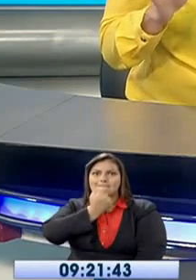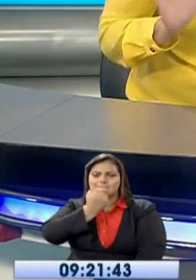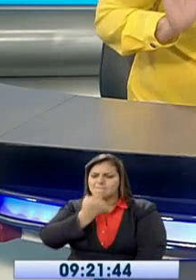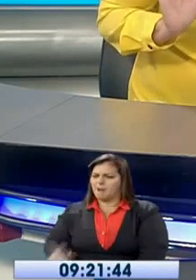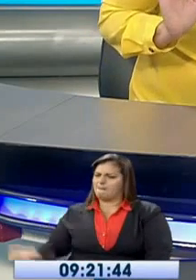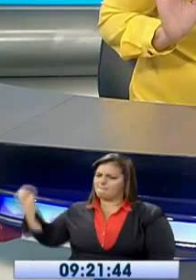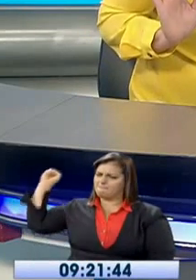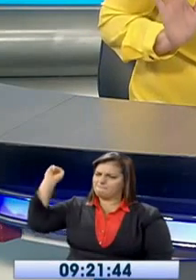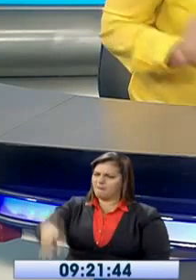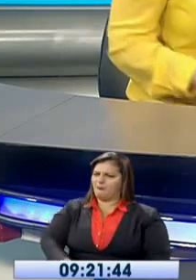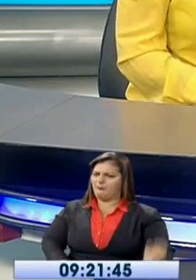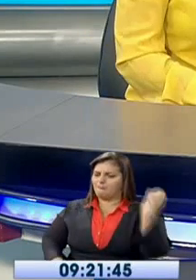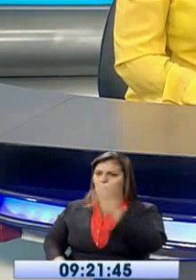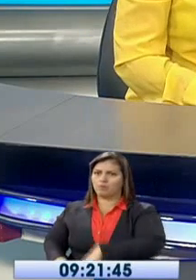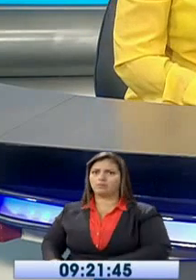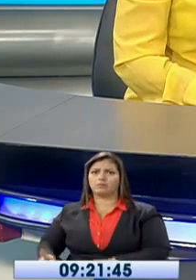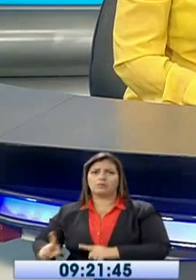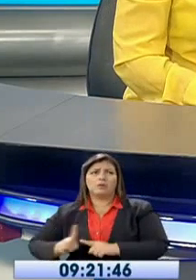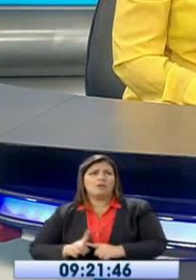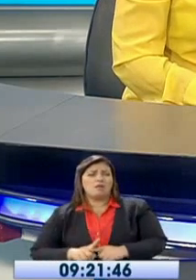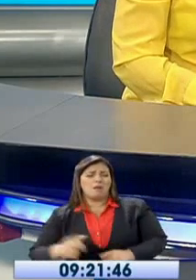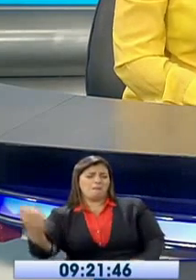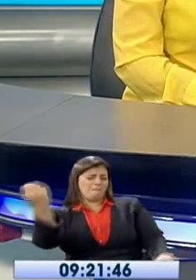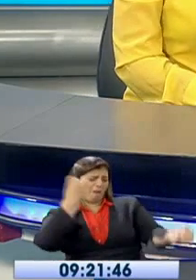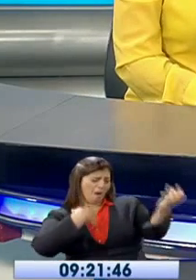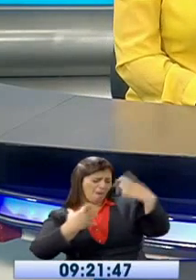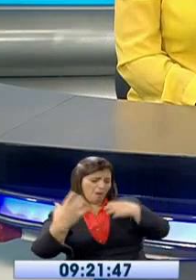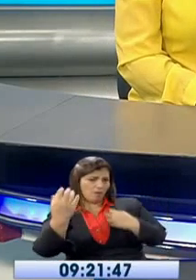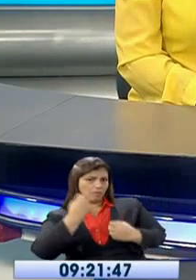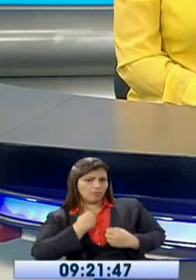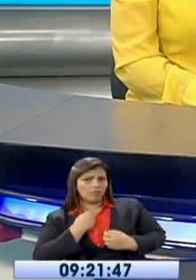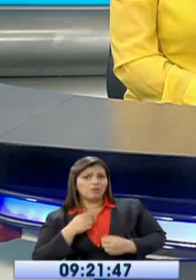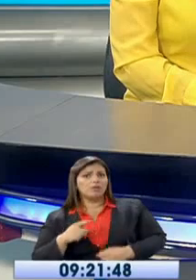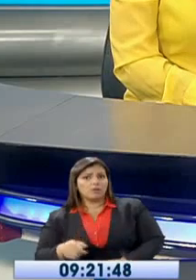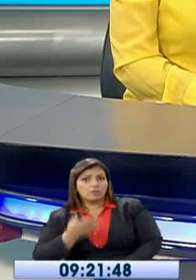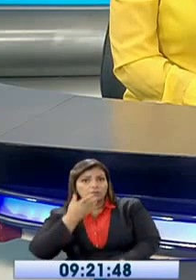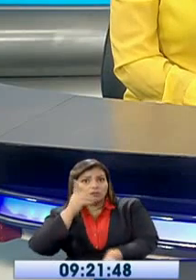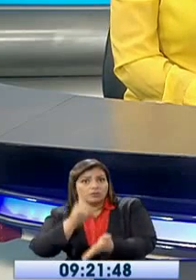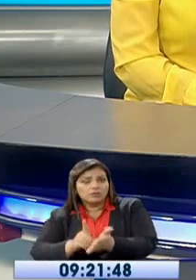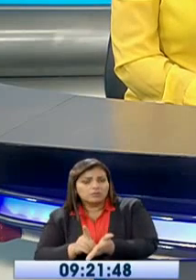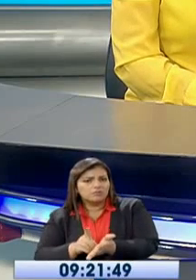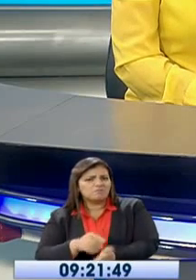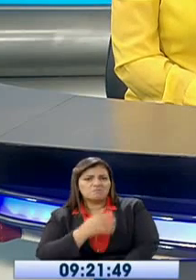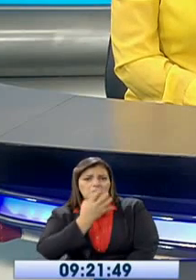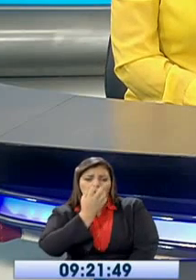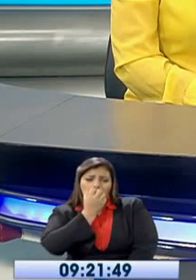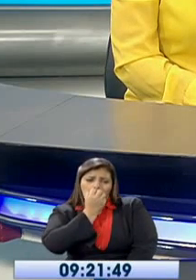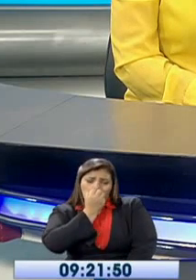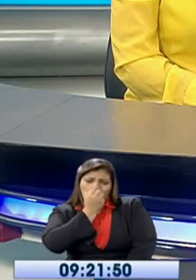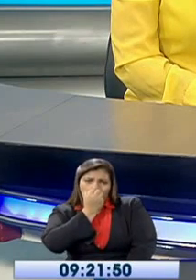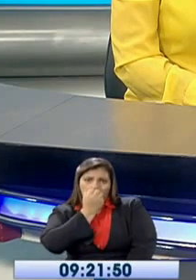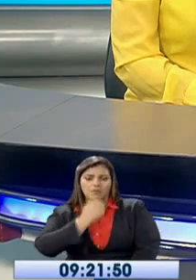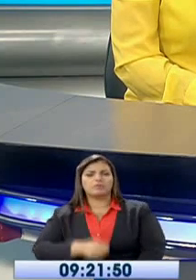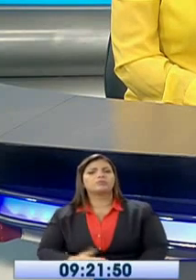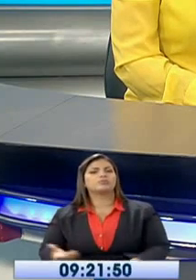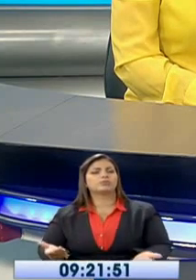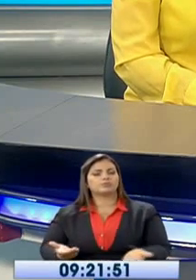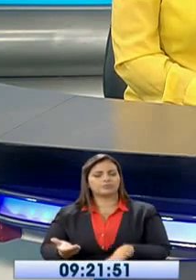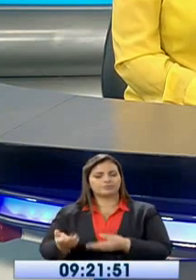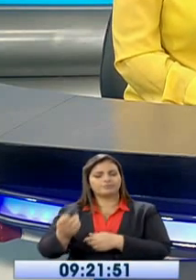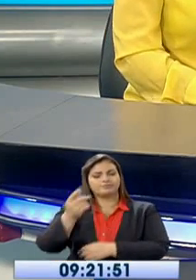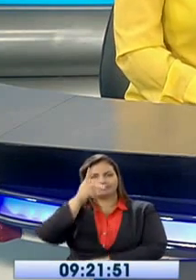increíblemente decidió no denunciarlo. Bueno, tenemos un informe de nuestra cadena ATV de Perú, afiliada a la red de noticias Albavisión.